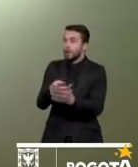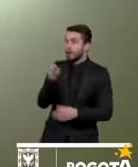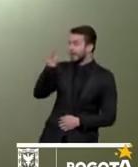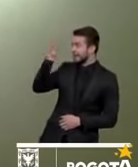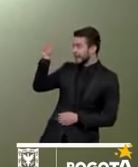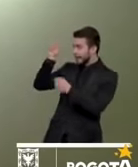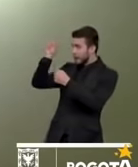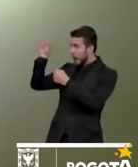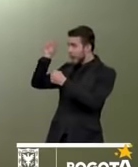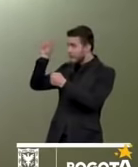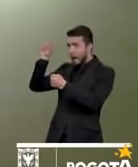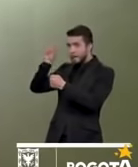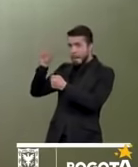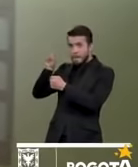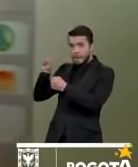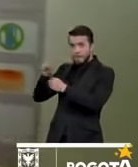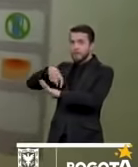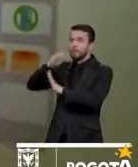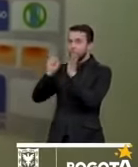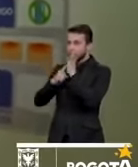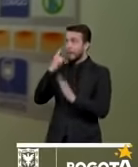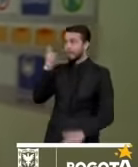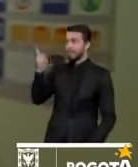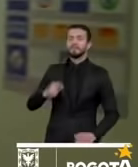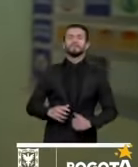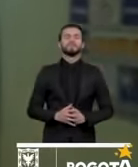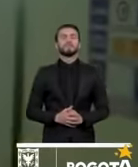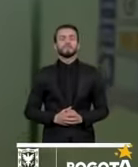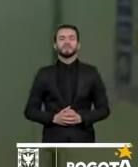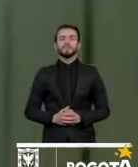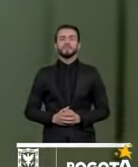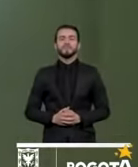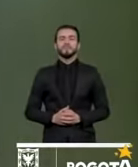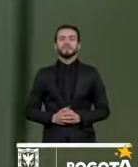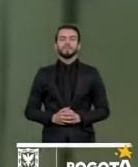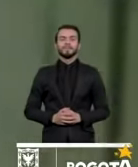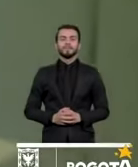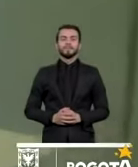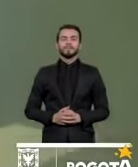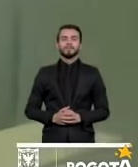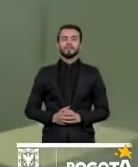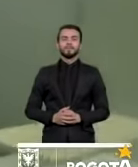caso. Vale. ¿Seguimos por aquí o por allá? Por allá. ¿Aquí?